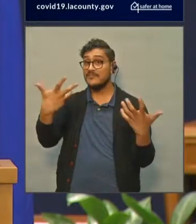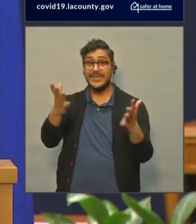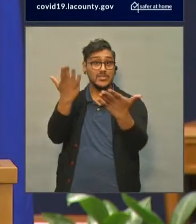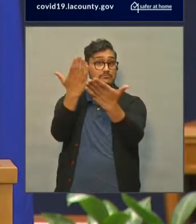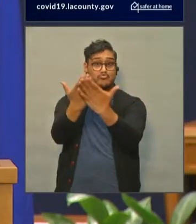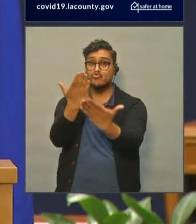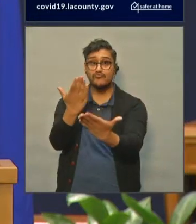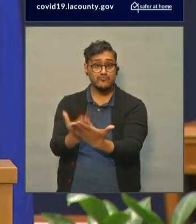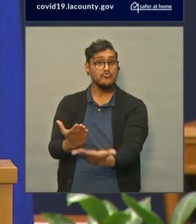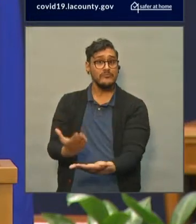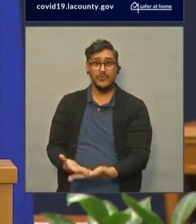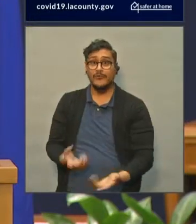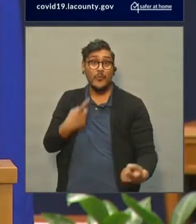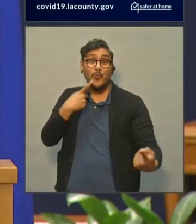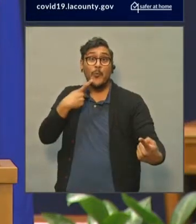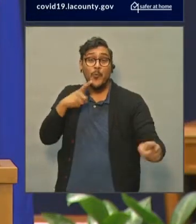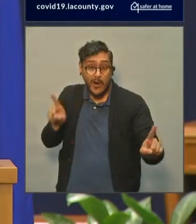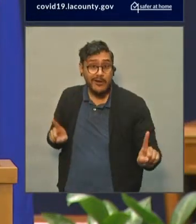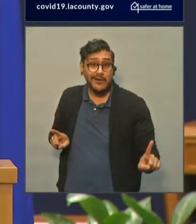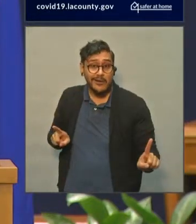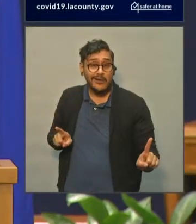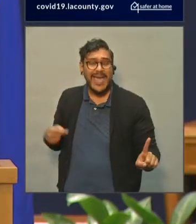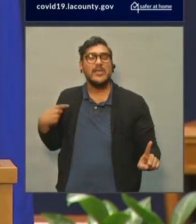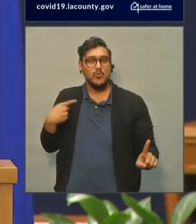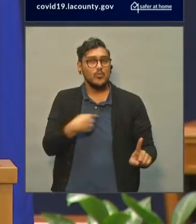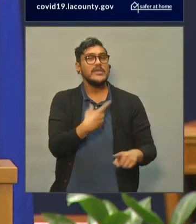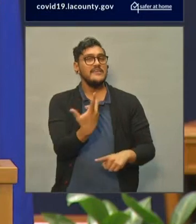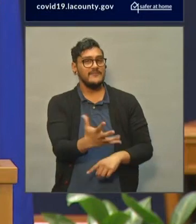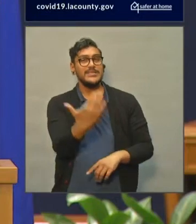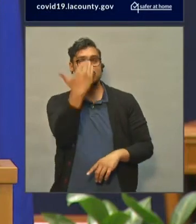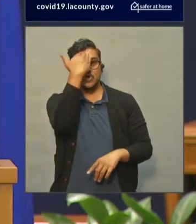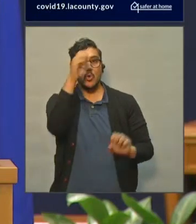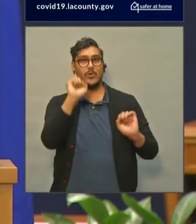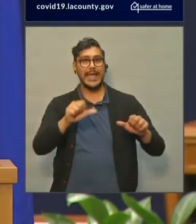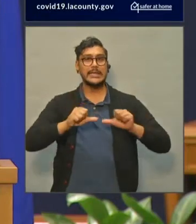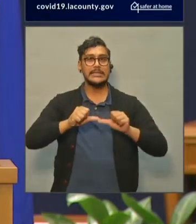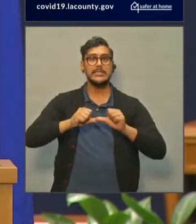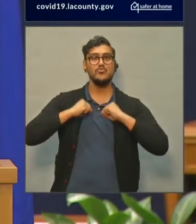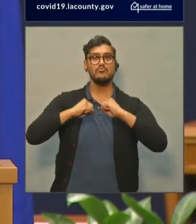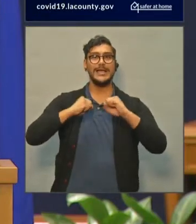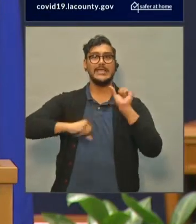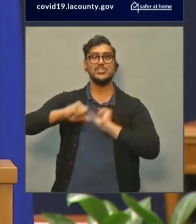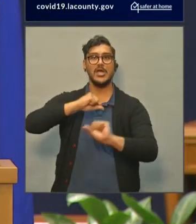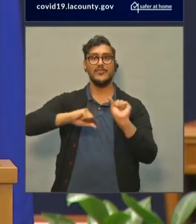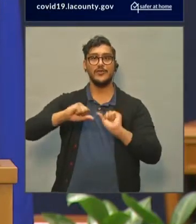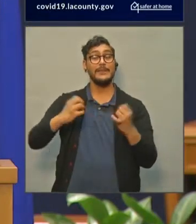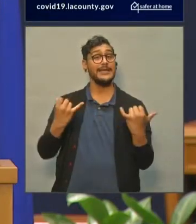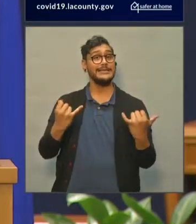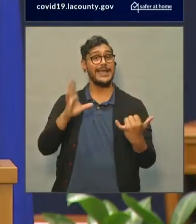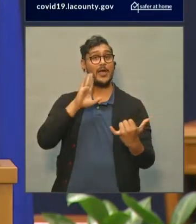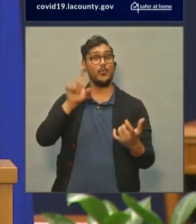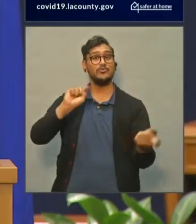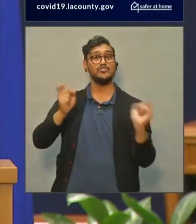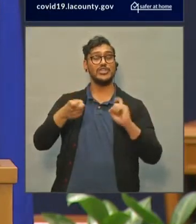acciones funcionan y estamos seguros que podemos continuar protegiéndonos. Okay. And then we're going to go